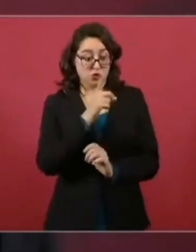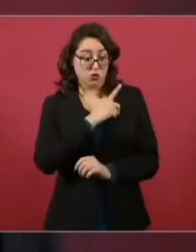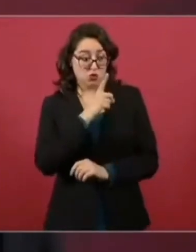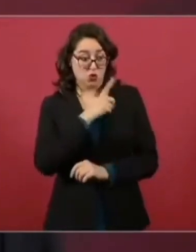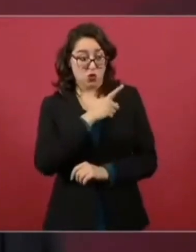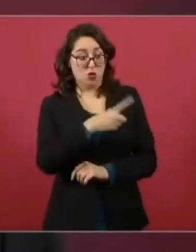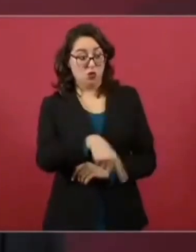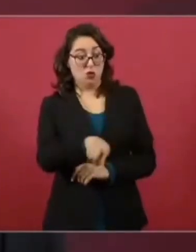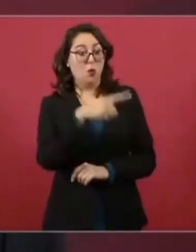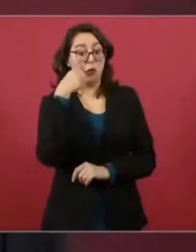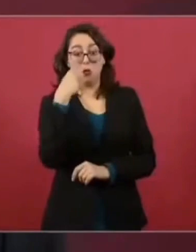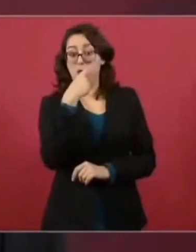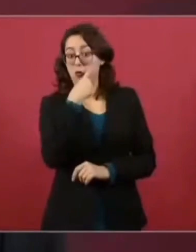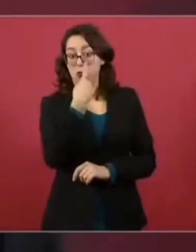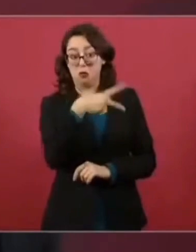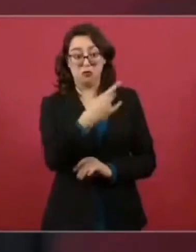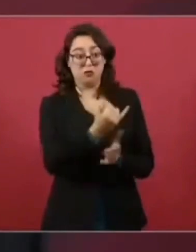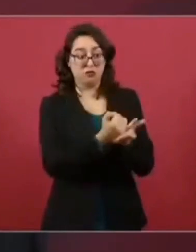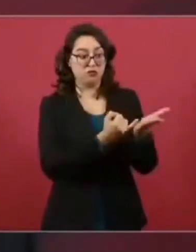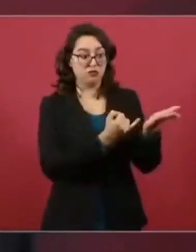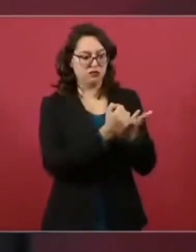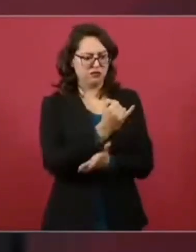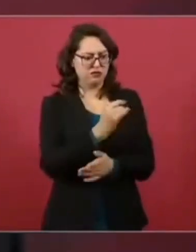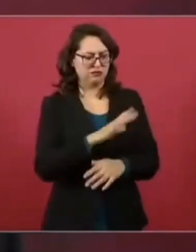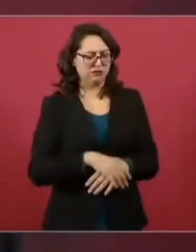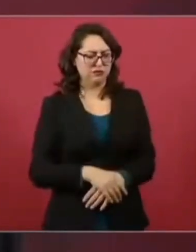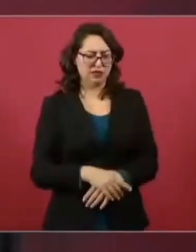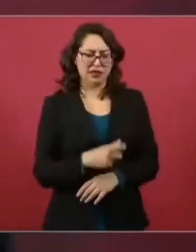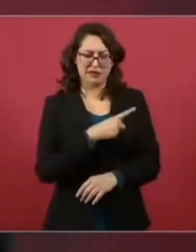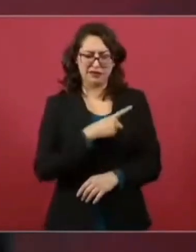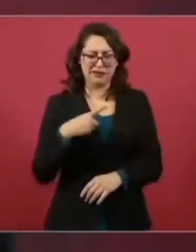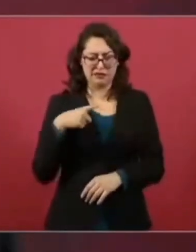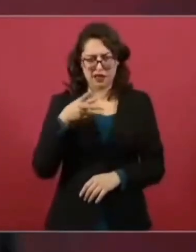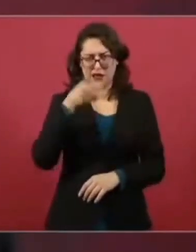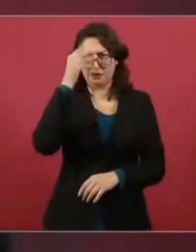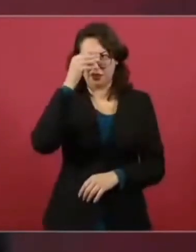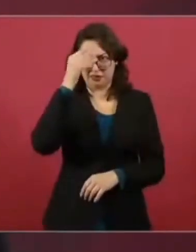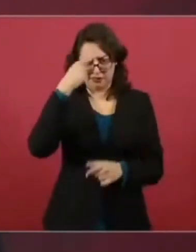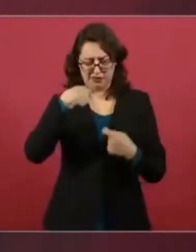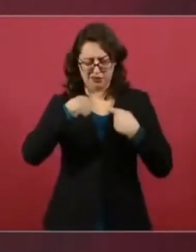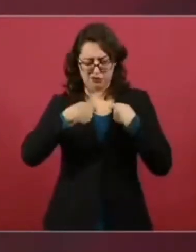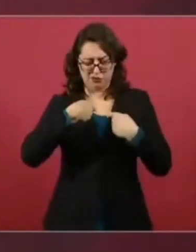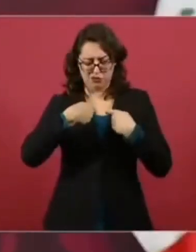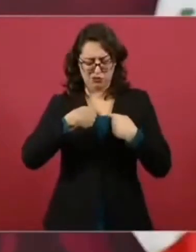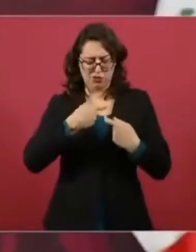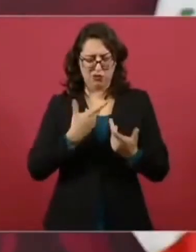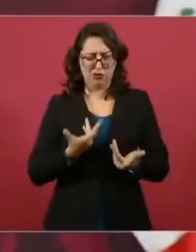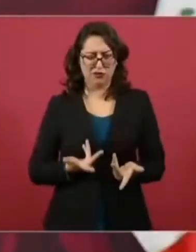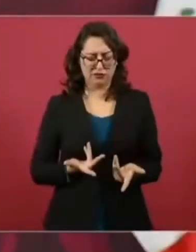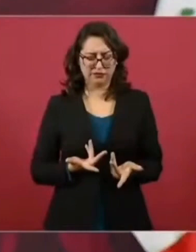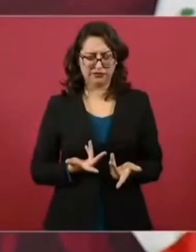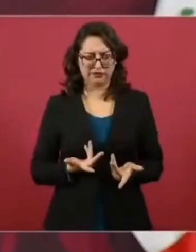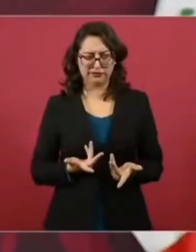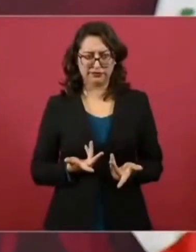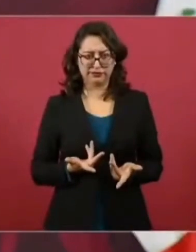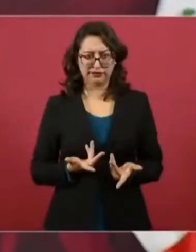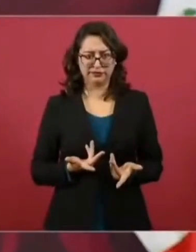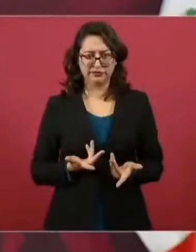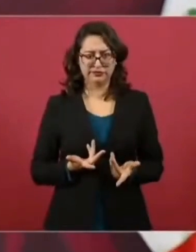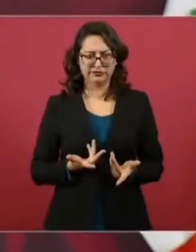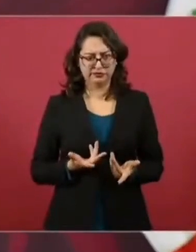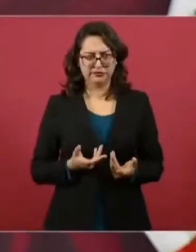Y hay que autolimitarnos. Puede uno tener diferencias, claro. Si eso es la